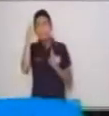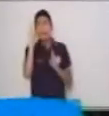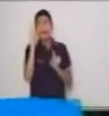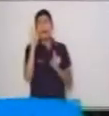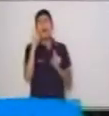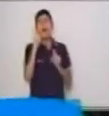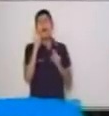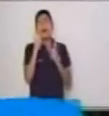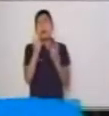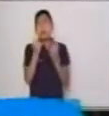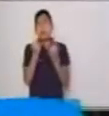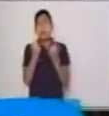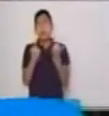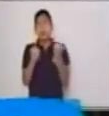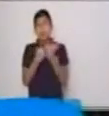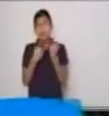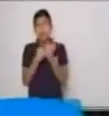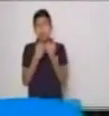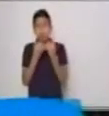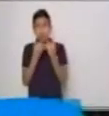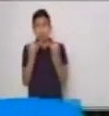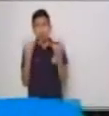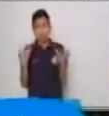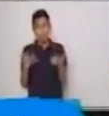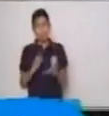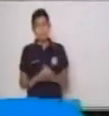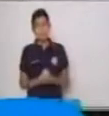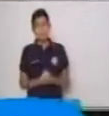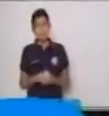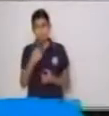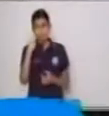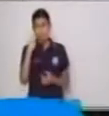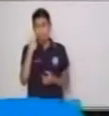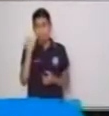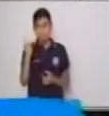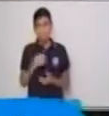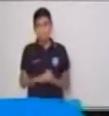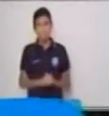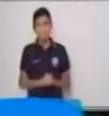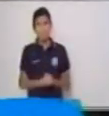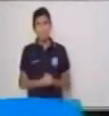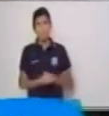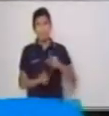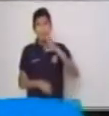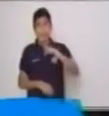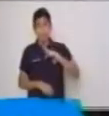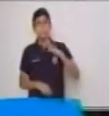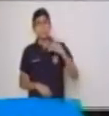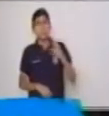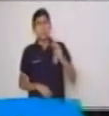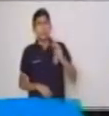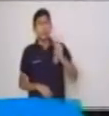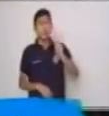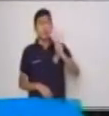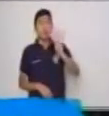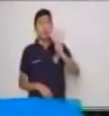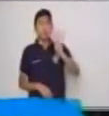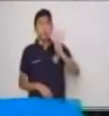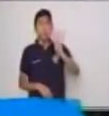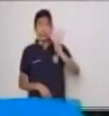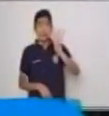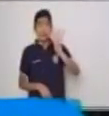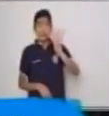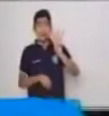de manera agregando. Ahora observemos acá, tenemos 3 pájaros.